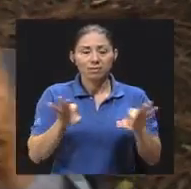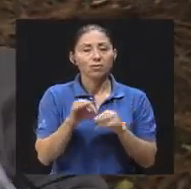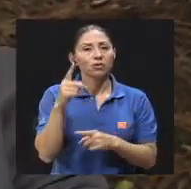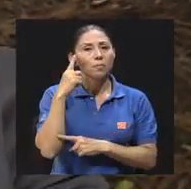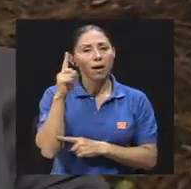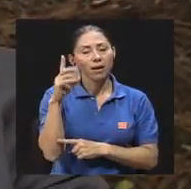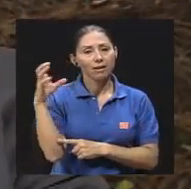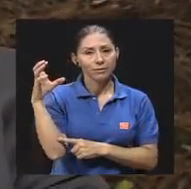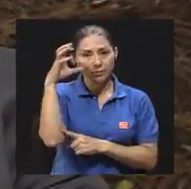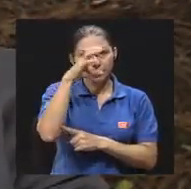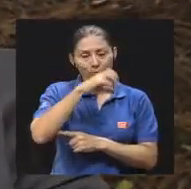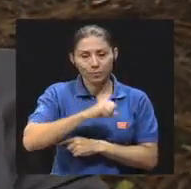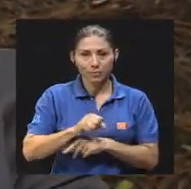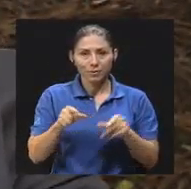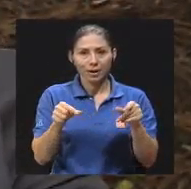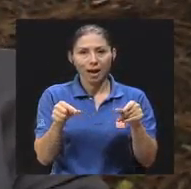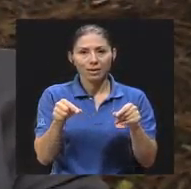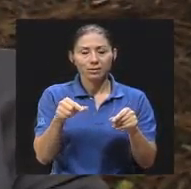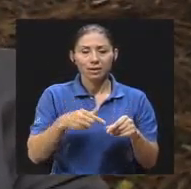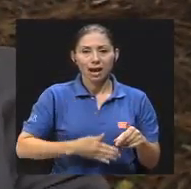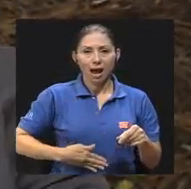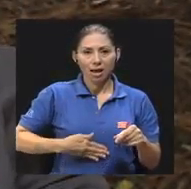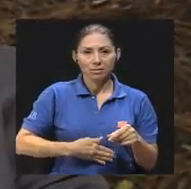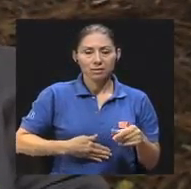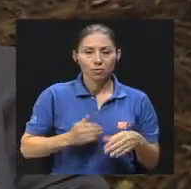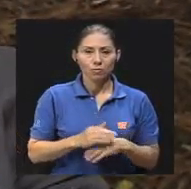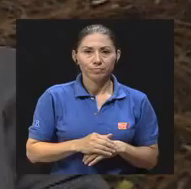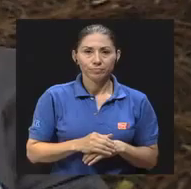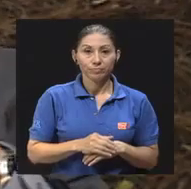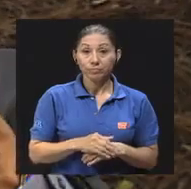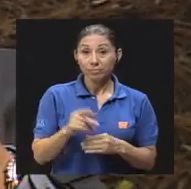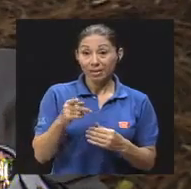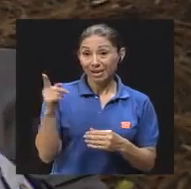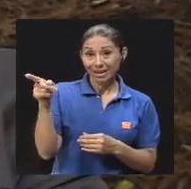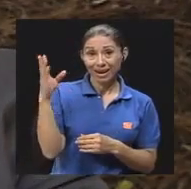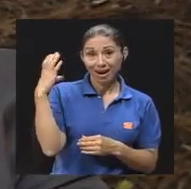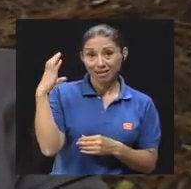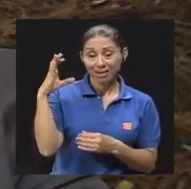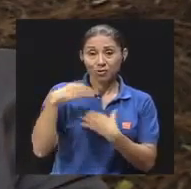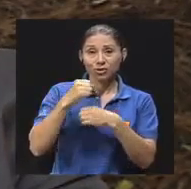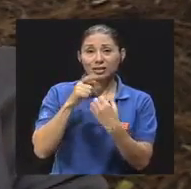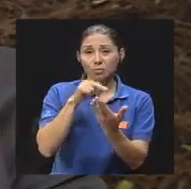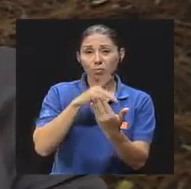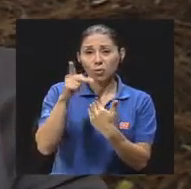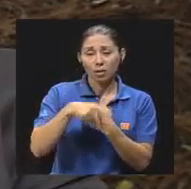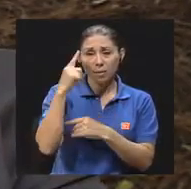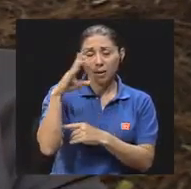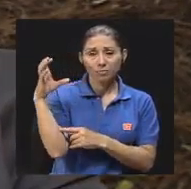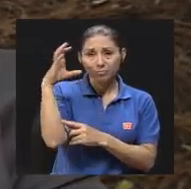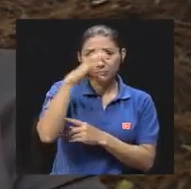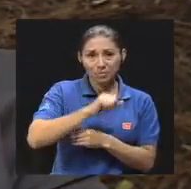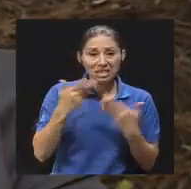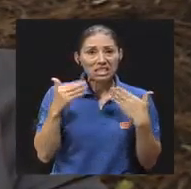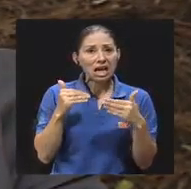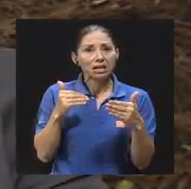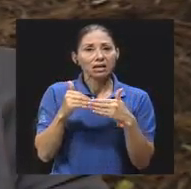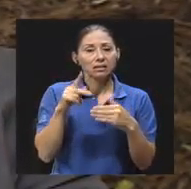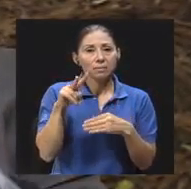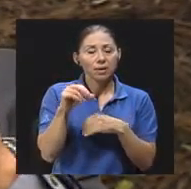para detectar el cáncer gástrico. En el programa que se hace de detección en Cartago, que tenemos hace ya, va a cumplir 20